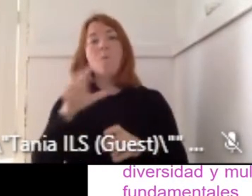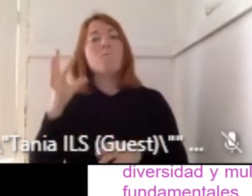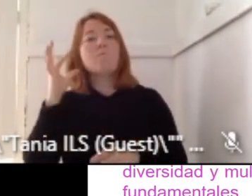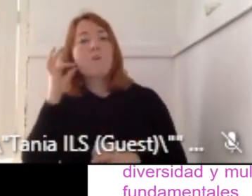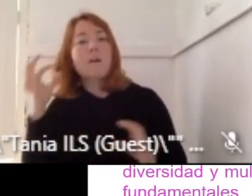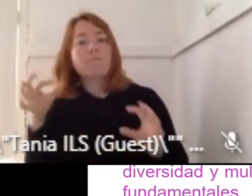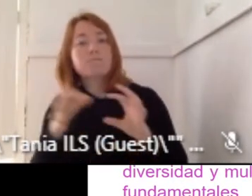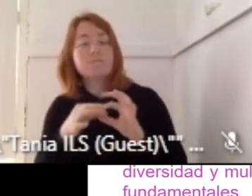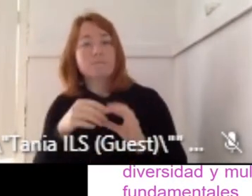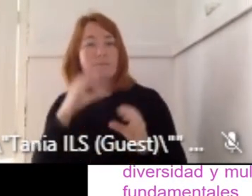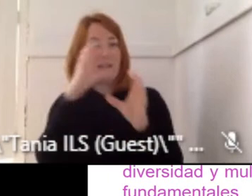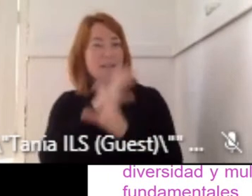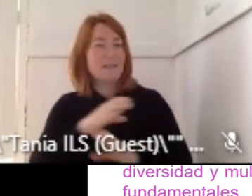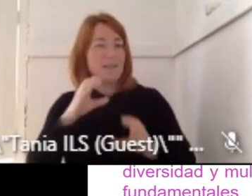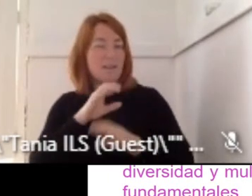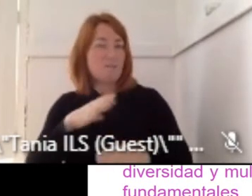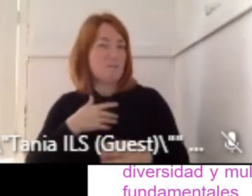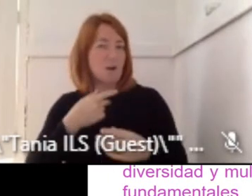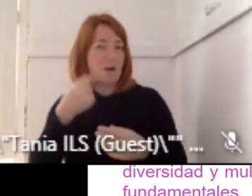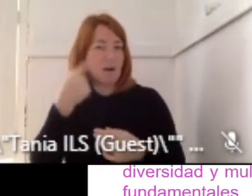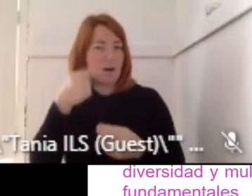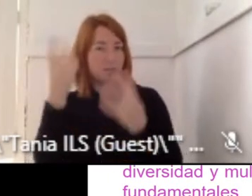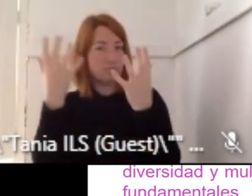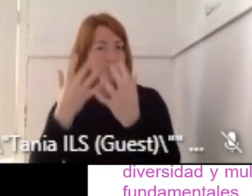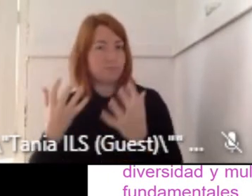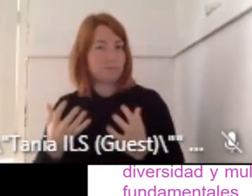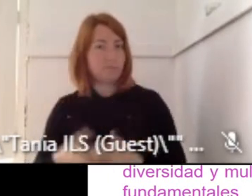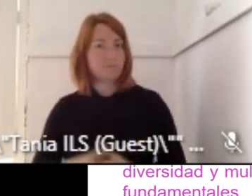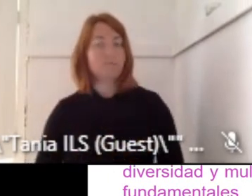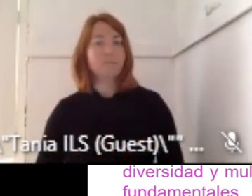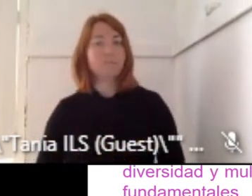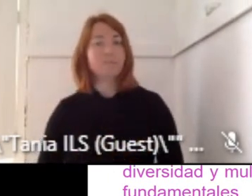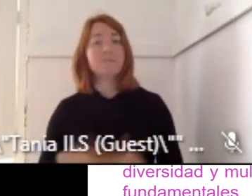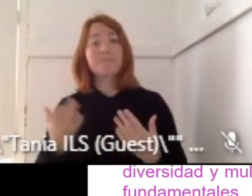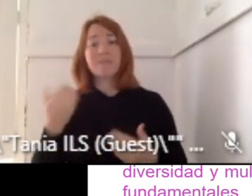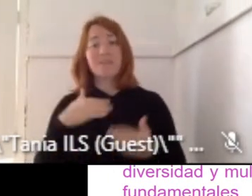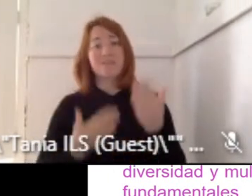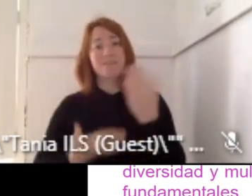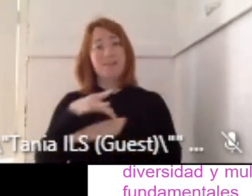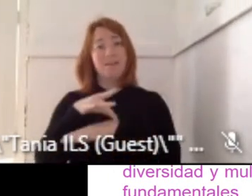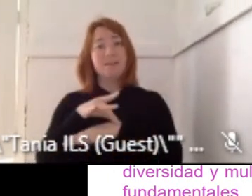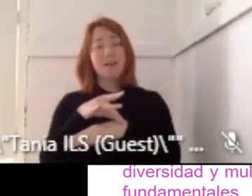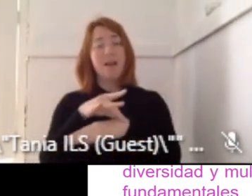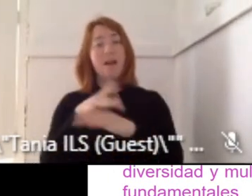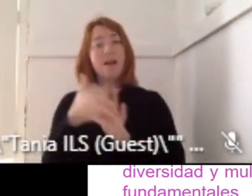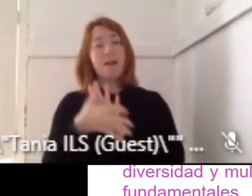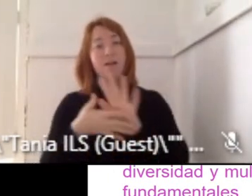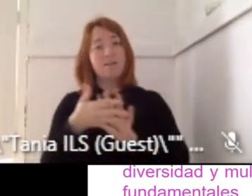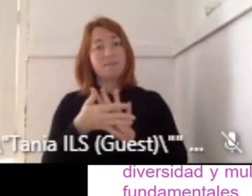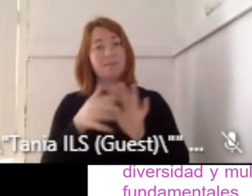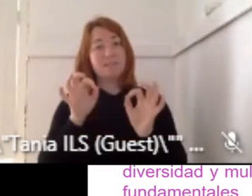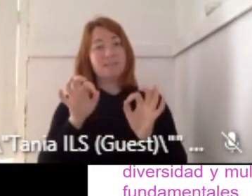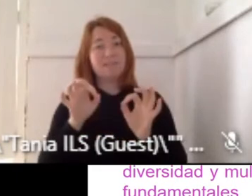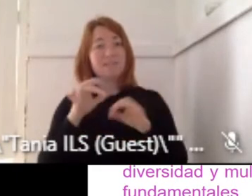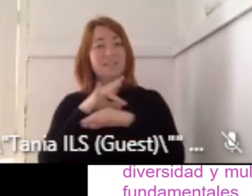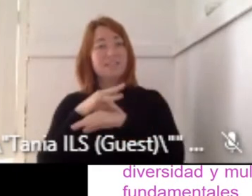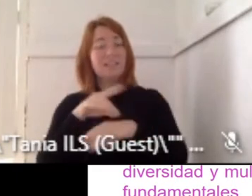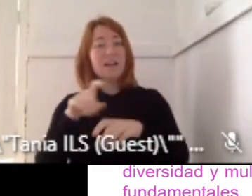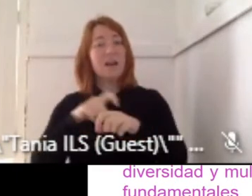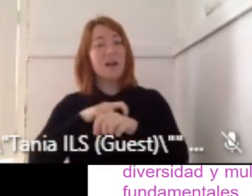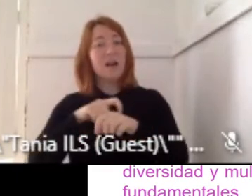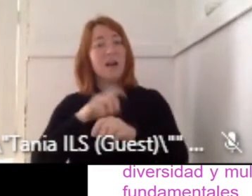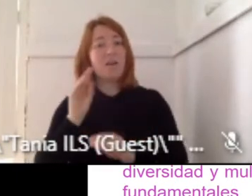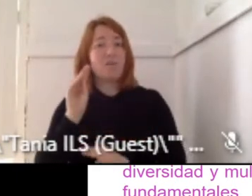Y ahora ya hablando de la guía es una guía docente en la que se recorren todos los aspectos de una